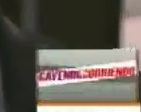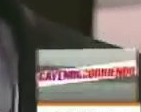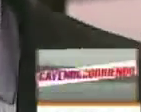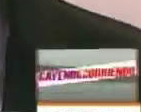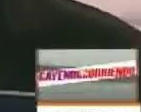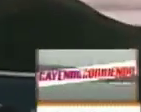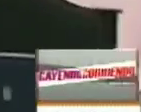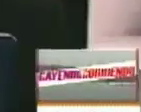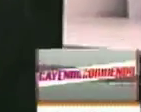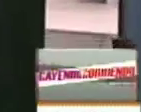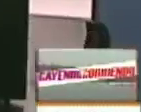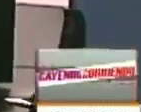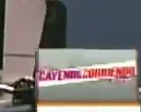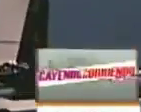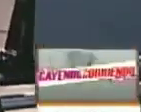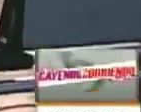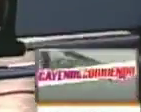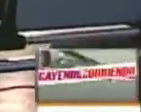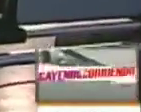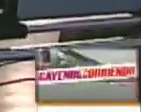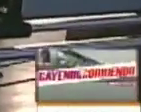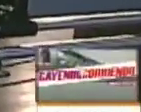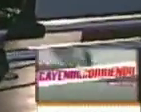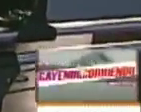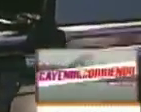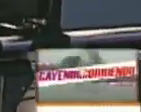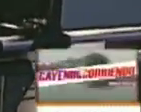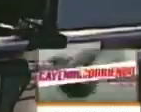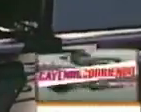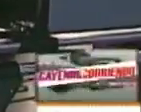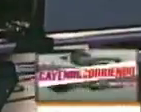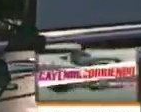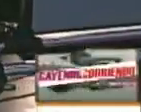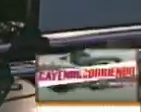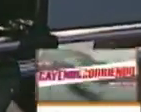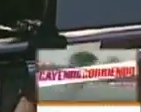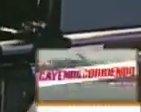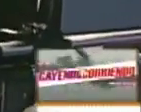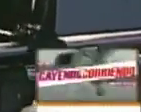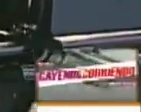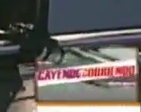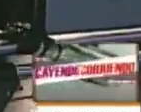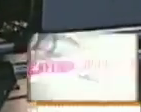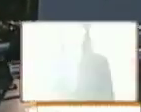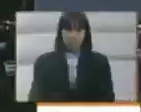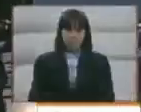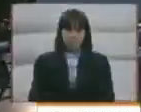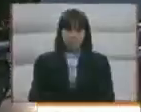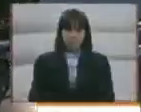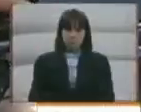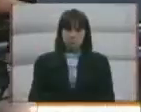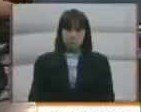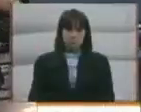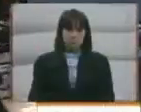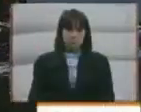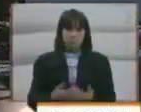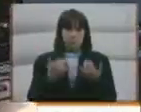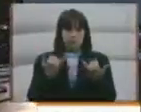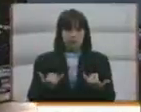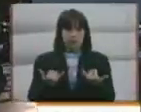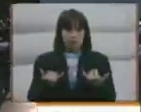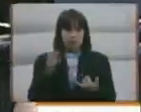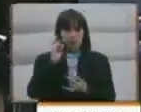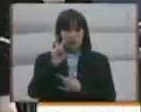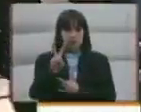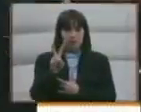Bueno, bueno, comenzamos este Cayendo y Corriendo. Bienvenidos a todos aquellos que nos están viendo en esta transmisión live, en